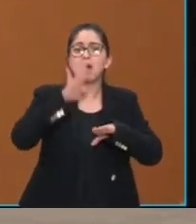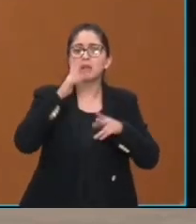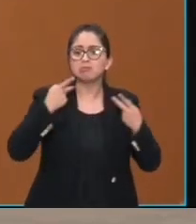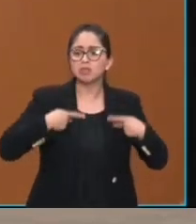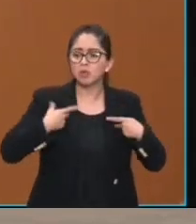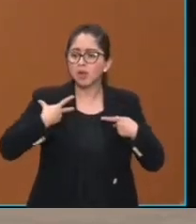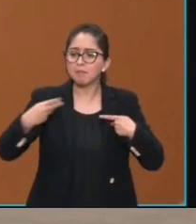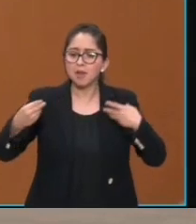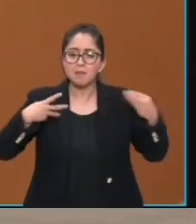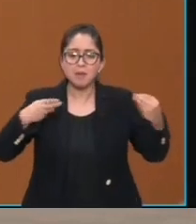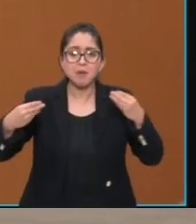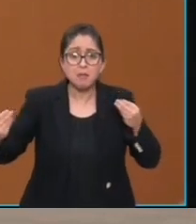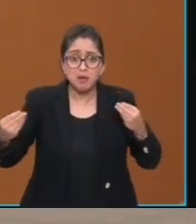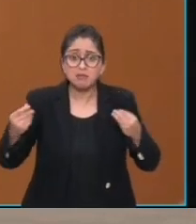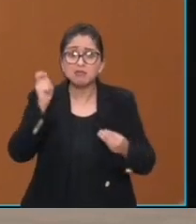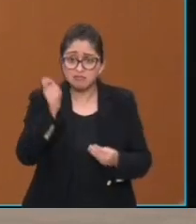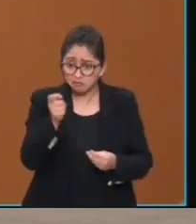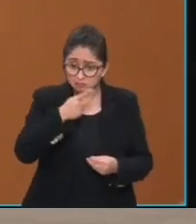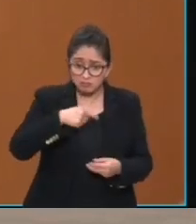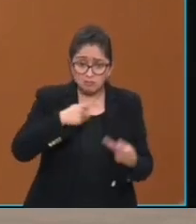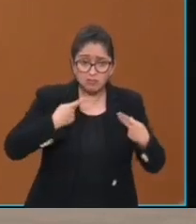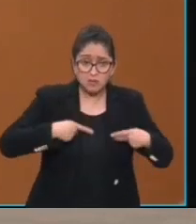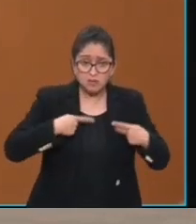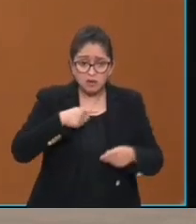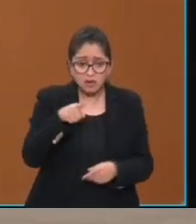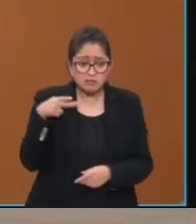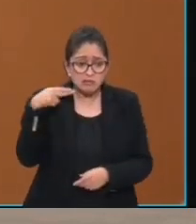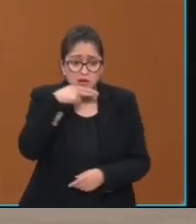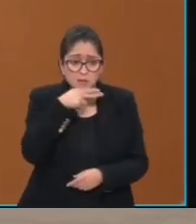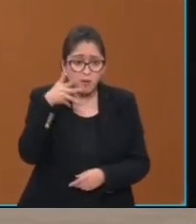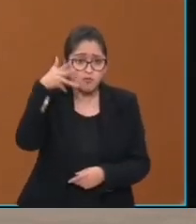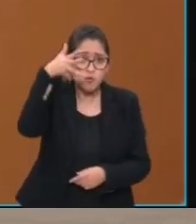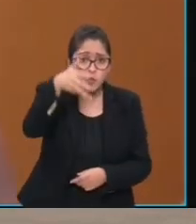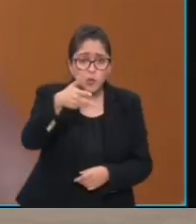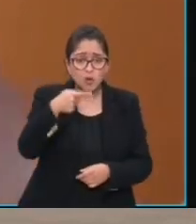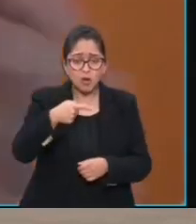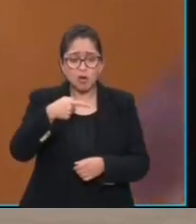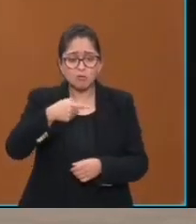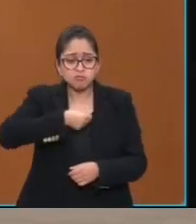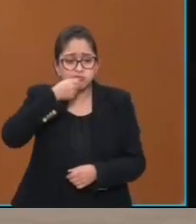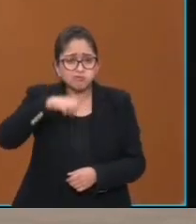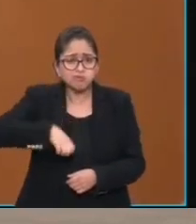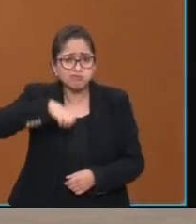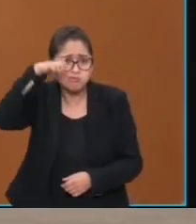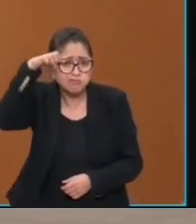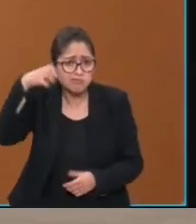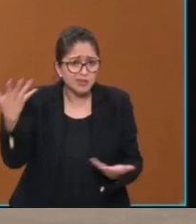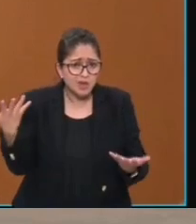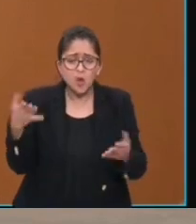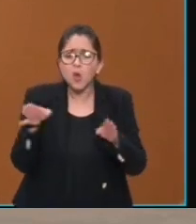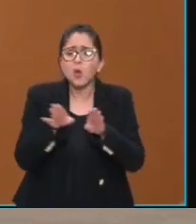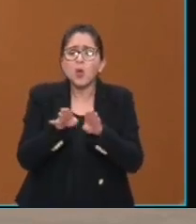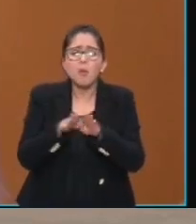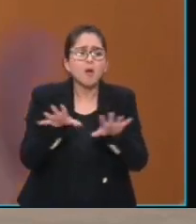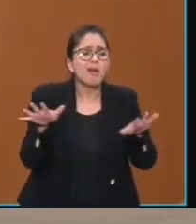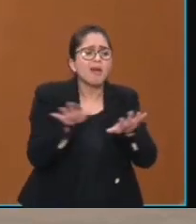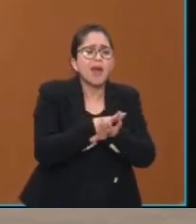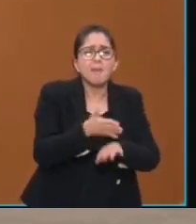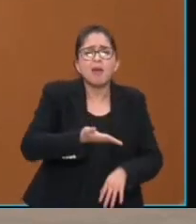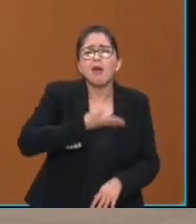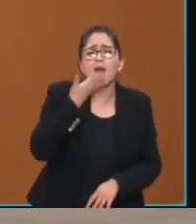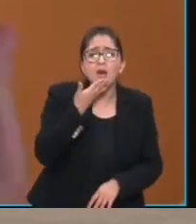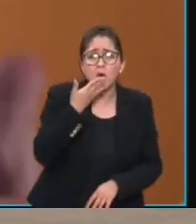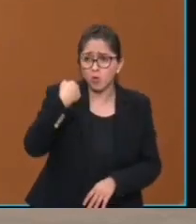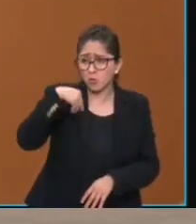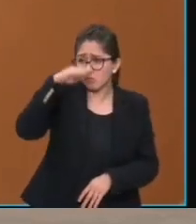estamos envejeciendo y además el tipo de enfermedades ha ido cambiando. ¿Cómo cambiar los hábitos? No es cierto que es nada más